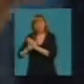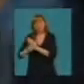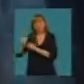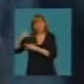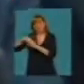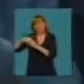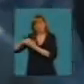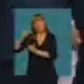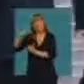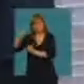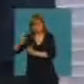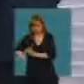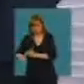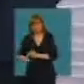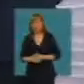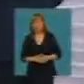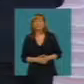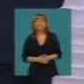Florencio Randazzo.